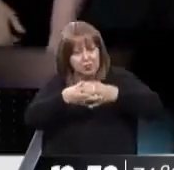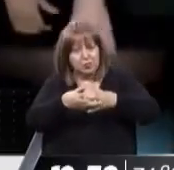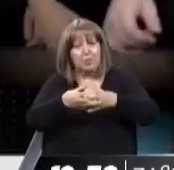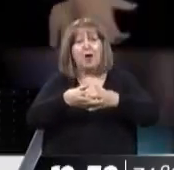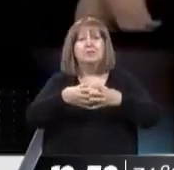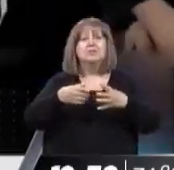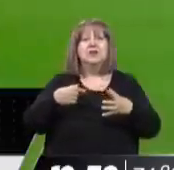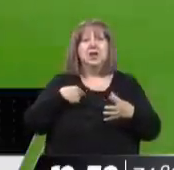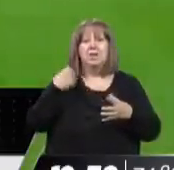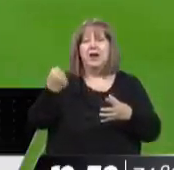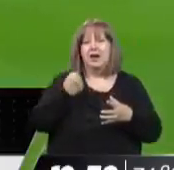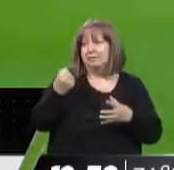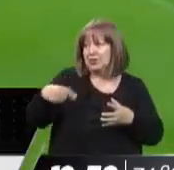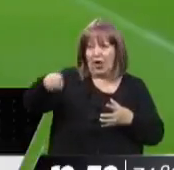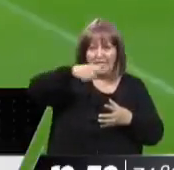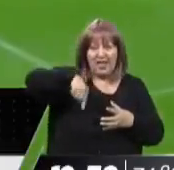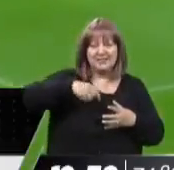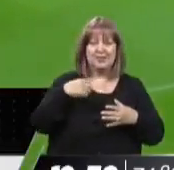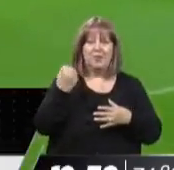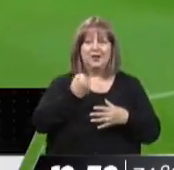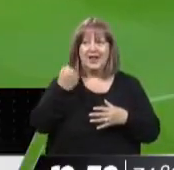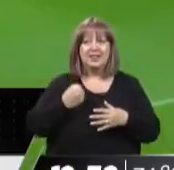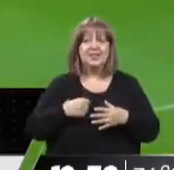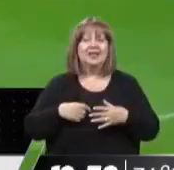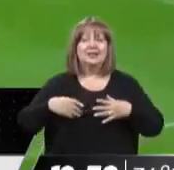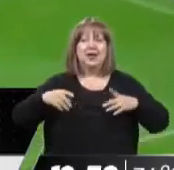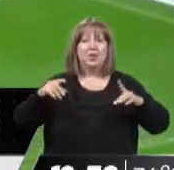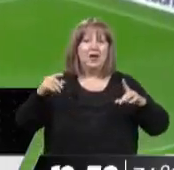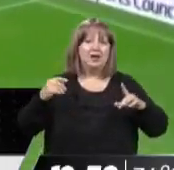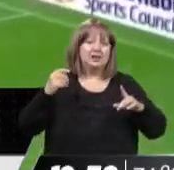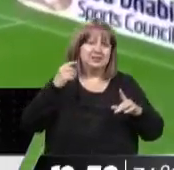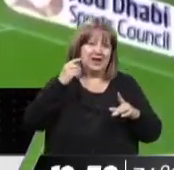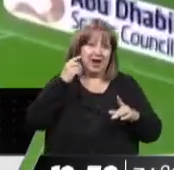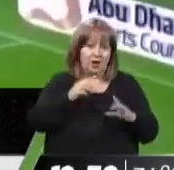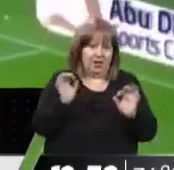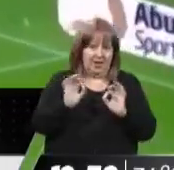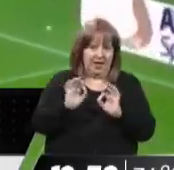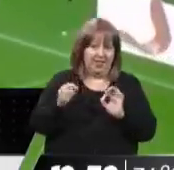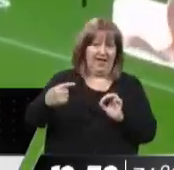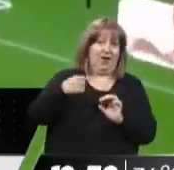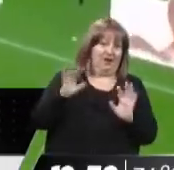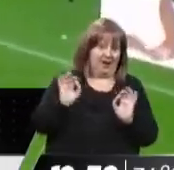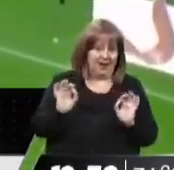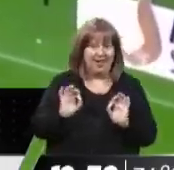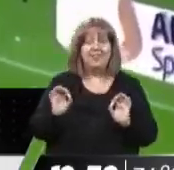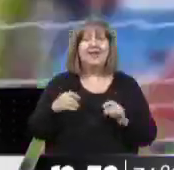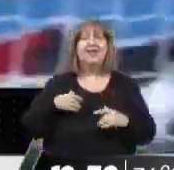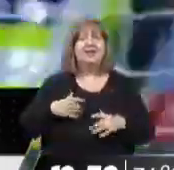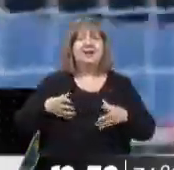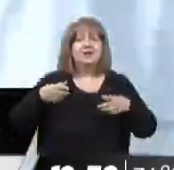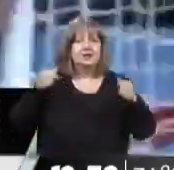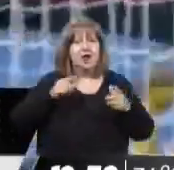creciendo. Para nosotros es muy importante mantener el arco en cero y obviamente que nos pusimos también objetivos como